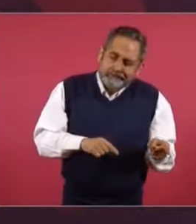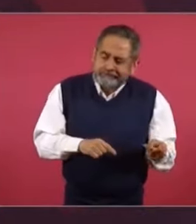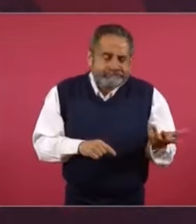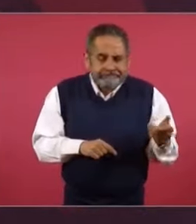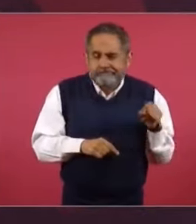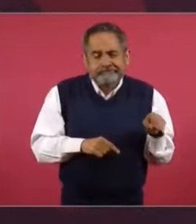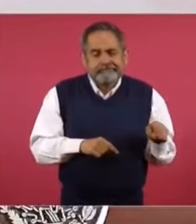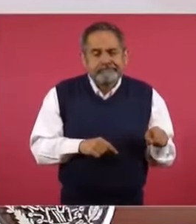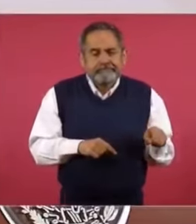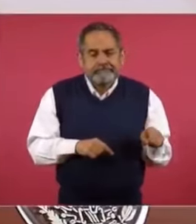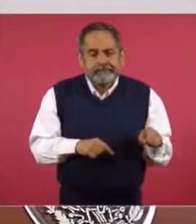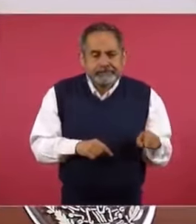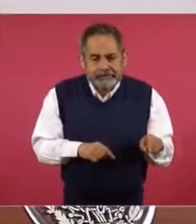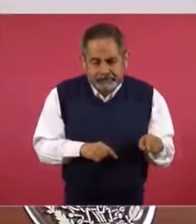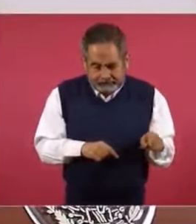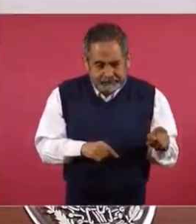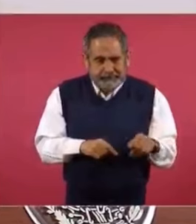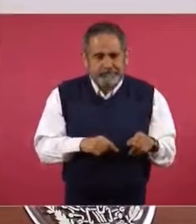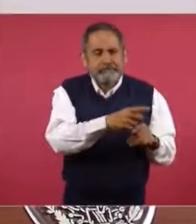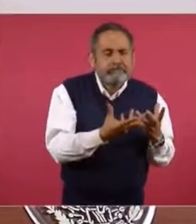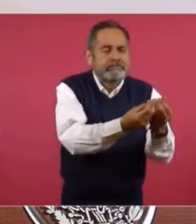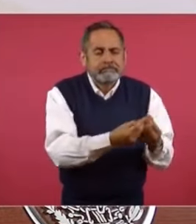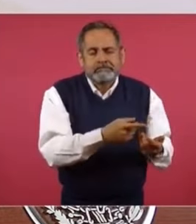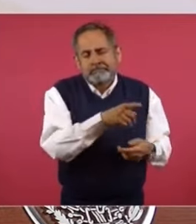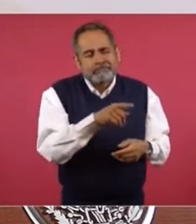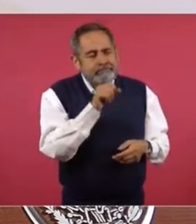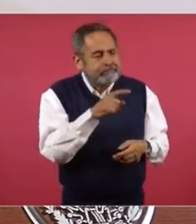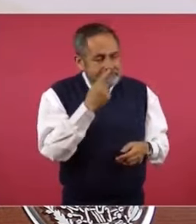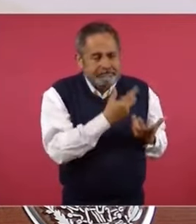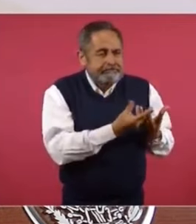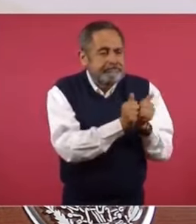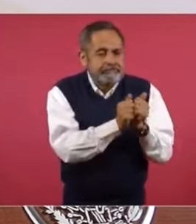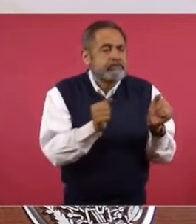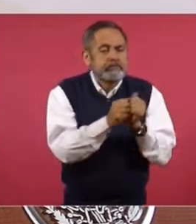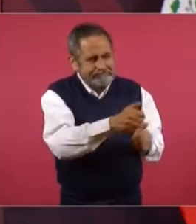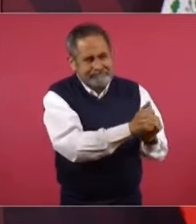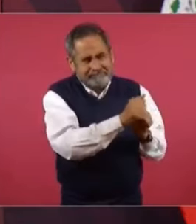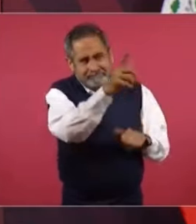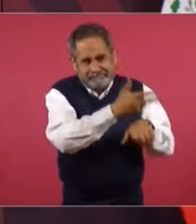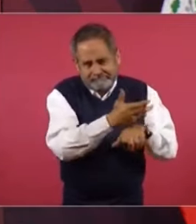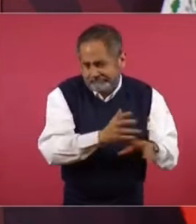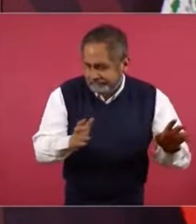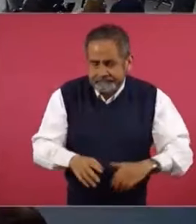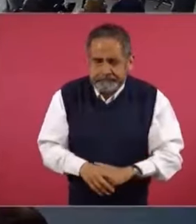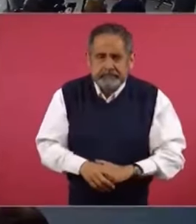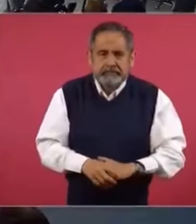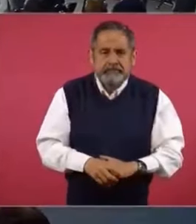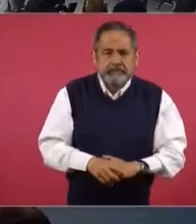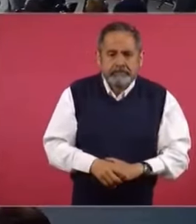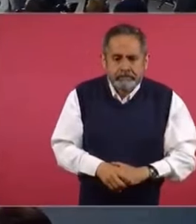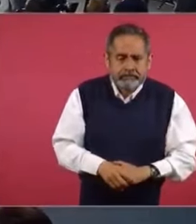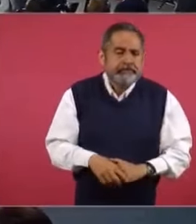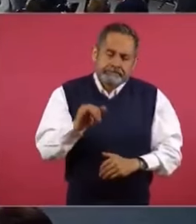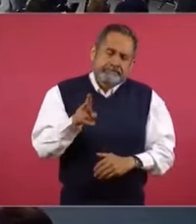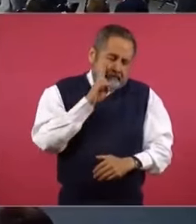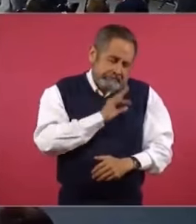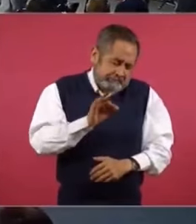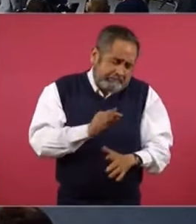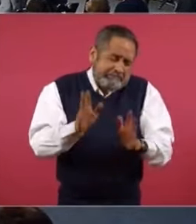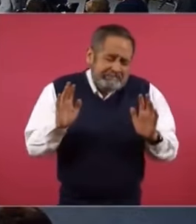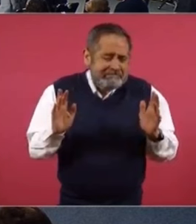son muy partidarios, pues, del gobierno de Estados Unidos. Sí, es que puede